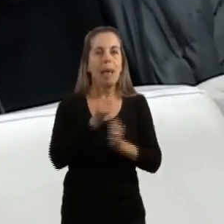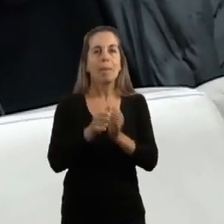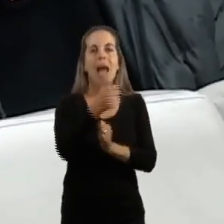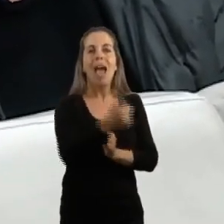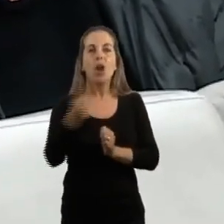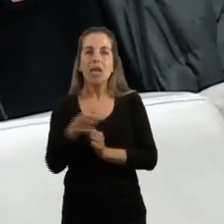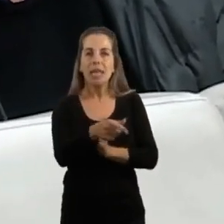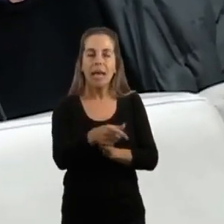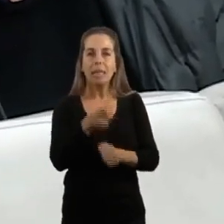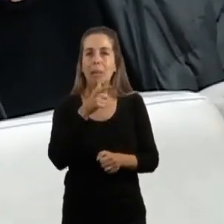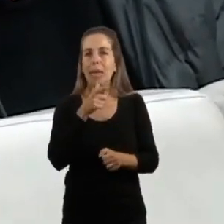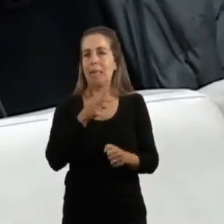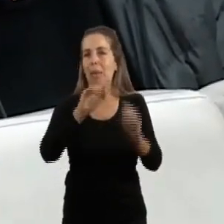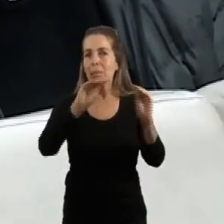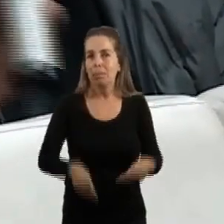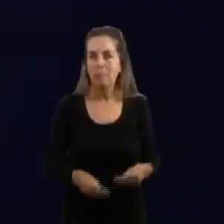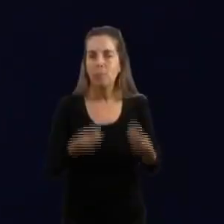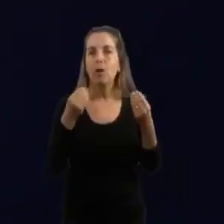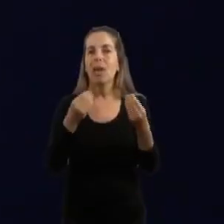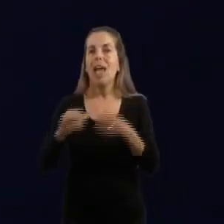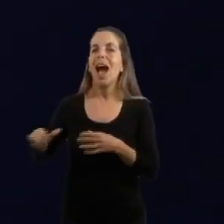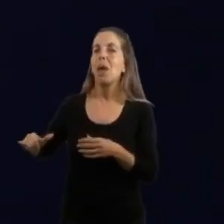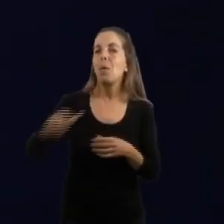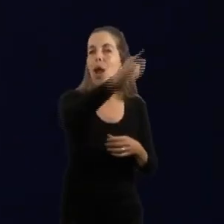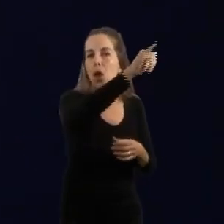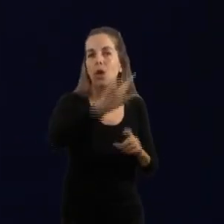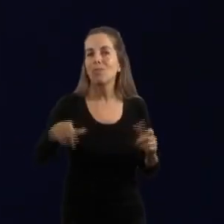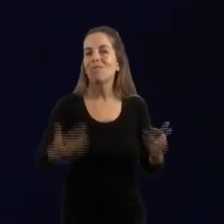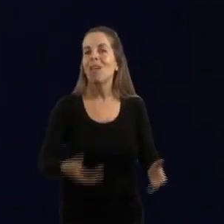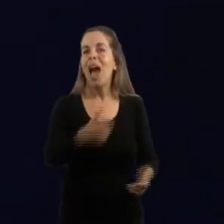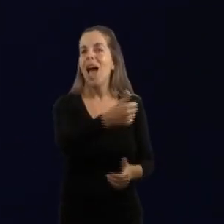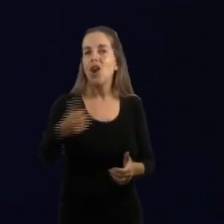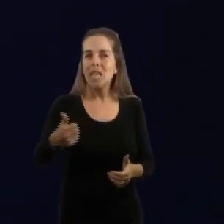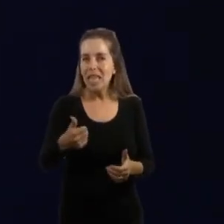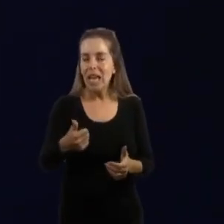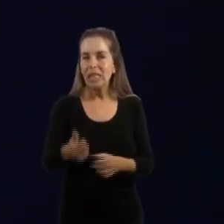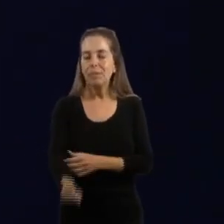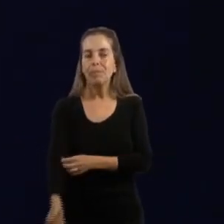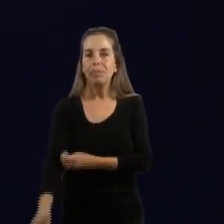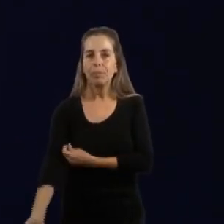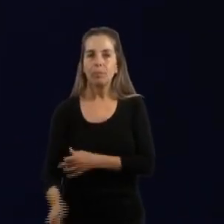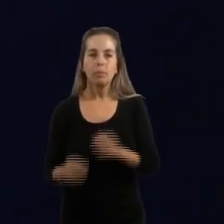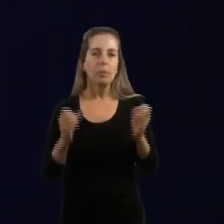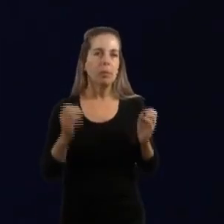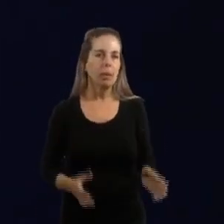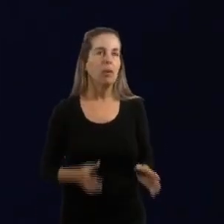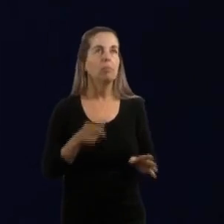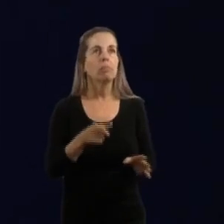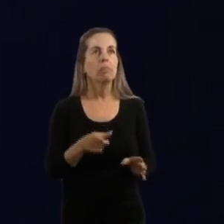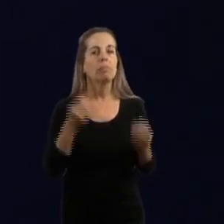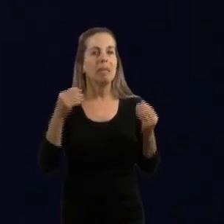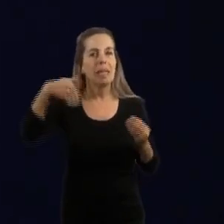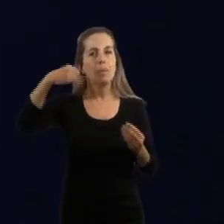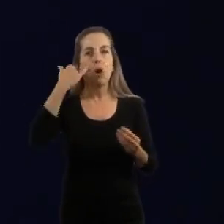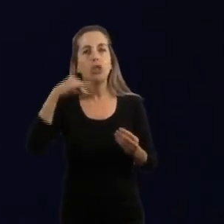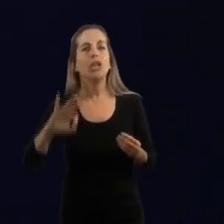rentables. ¿Qué dice el gobierno en este sentido? Gracias. Bueno, eso lo han dicho, no sé, hace 20 años que dicen lo mismo,